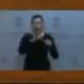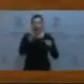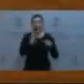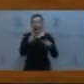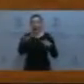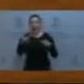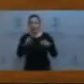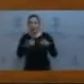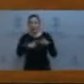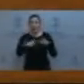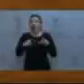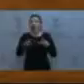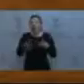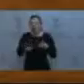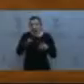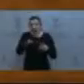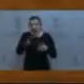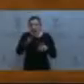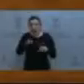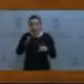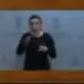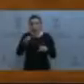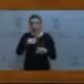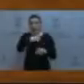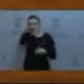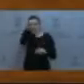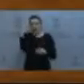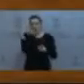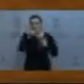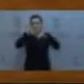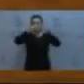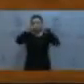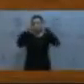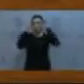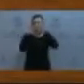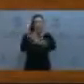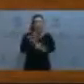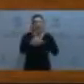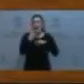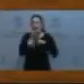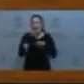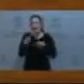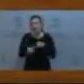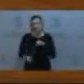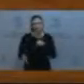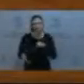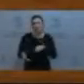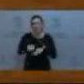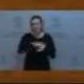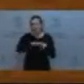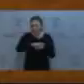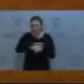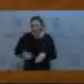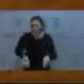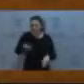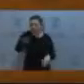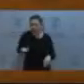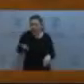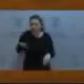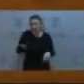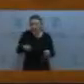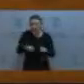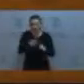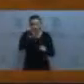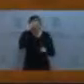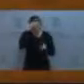Arriondas. No debemos olvidar que los hospitales son elementos fundamentales, básicos, como manifestación de ese